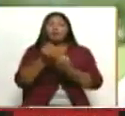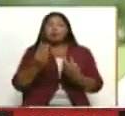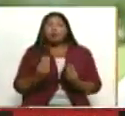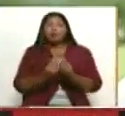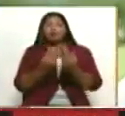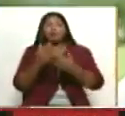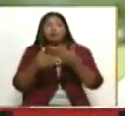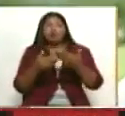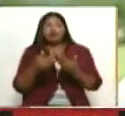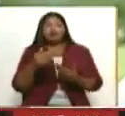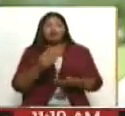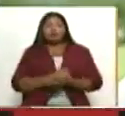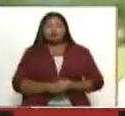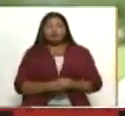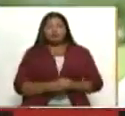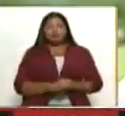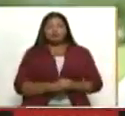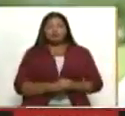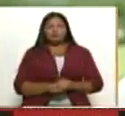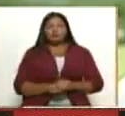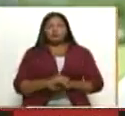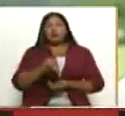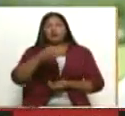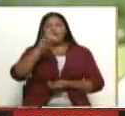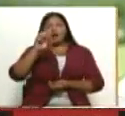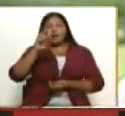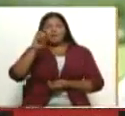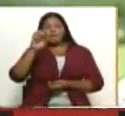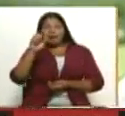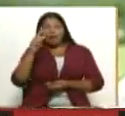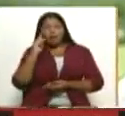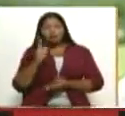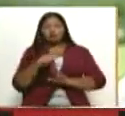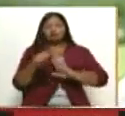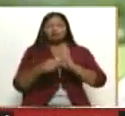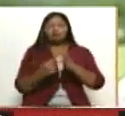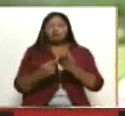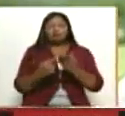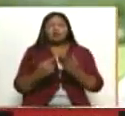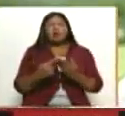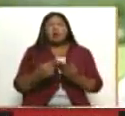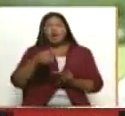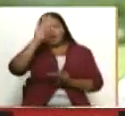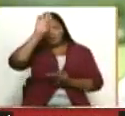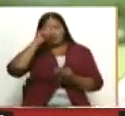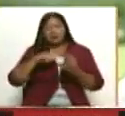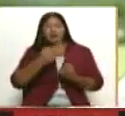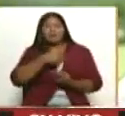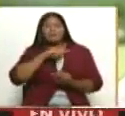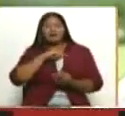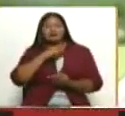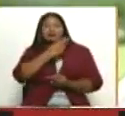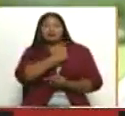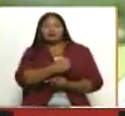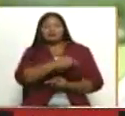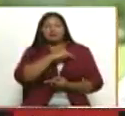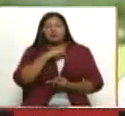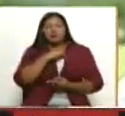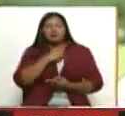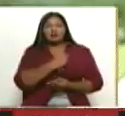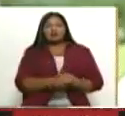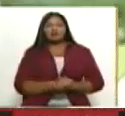Acompañamiento y Cooperación, GEPAC, constituido por Alemania, España, Suiza y